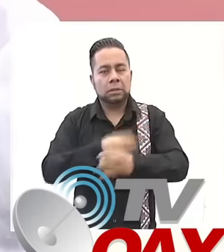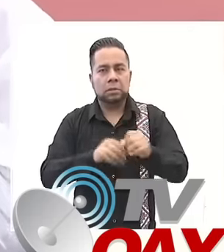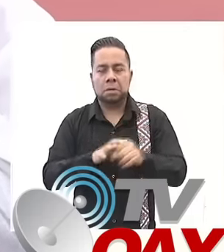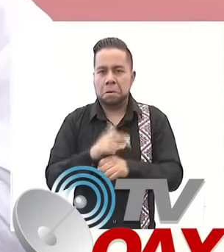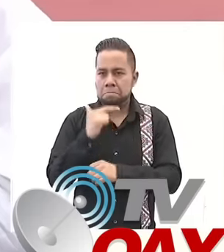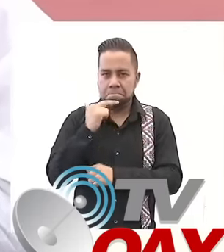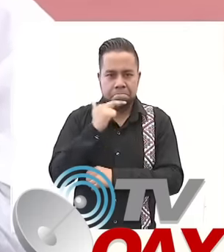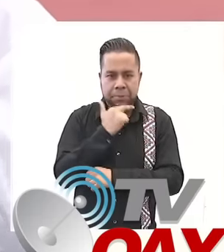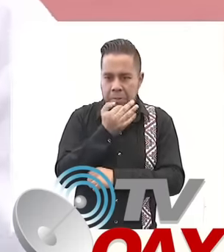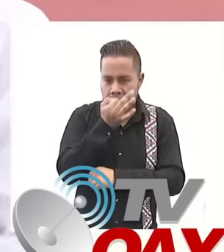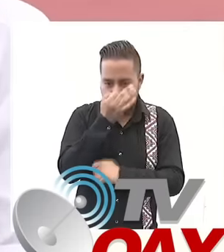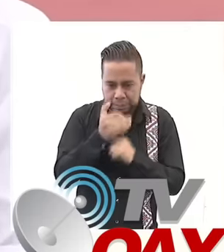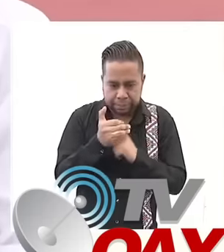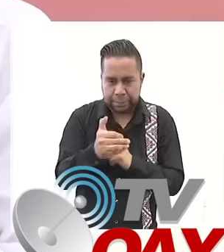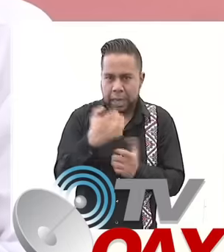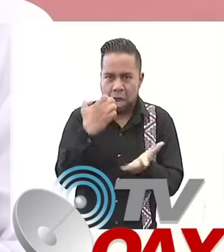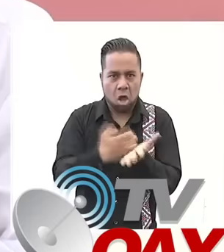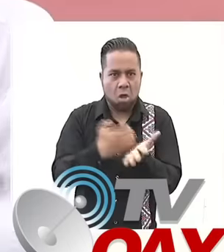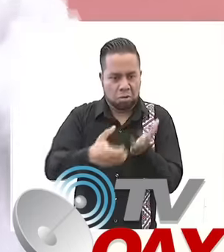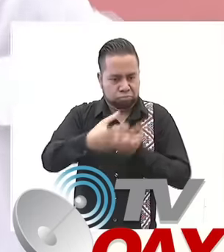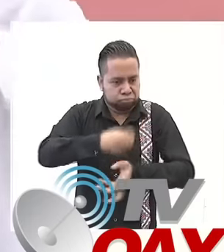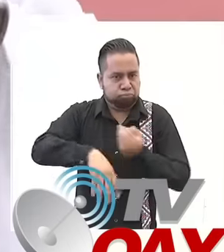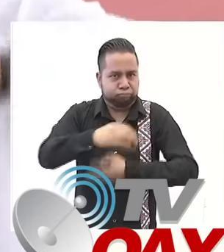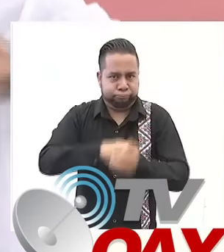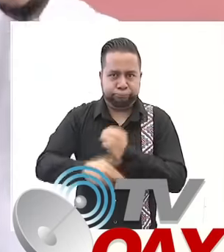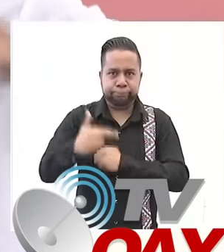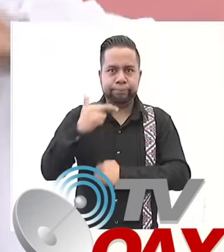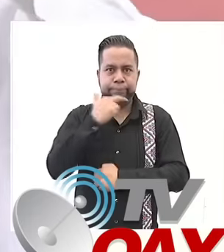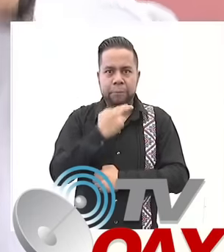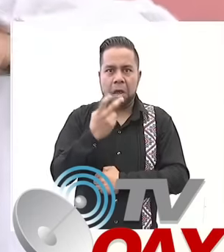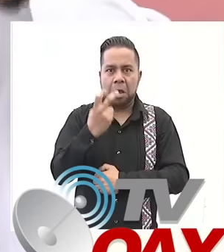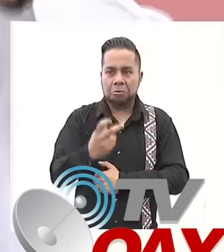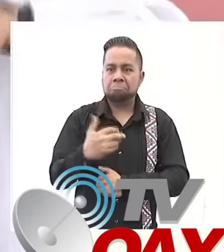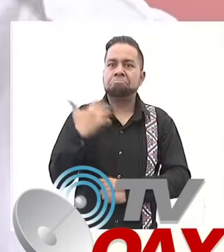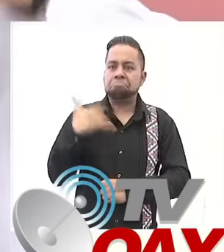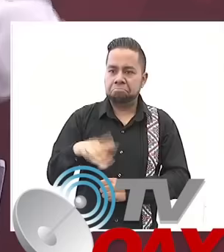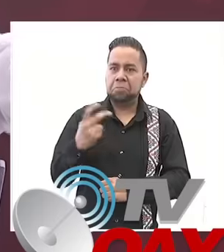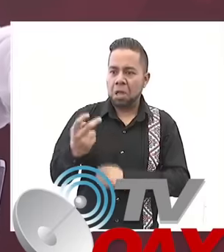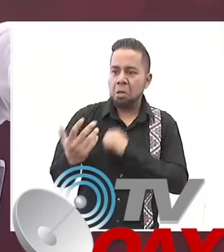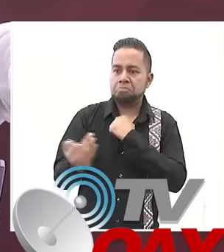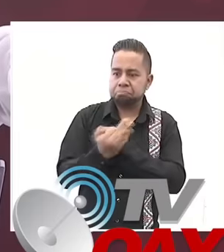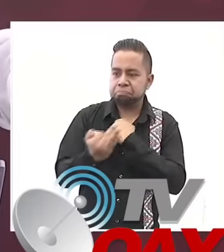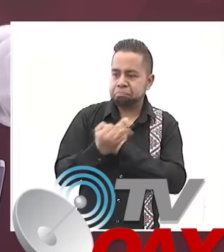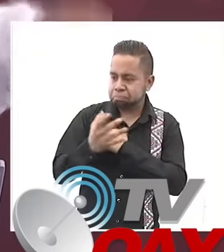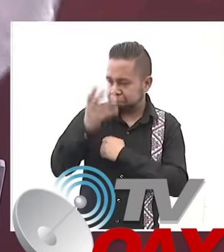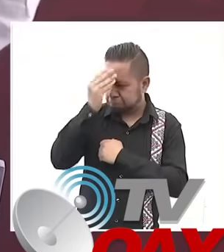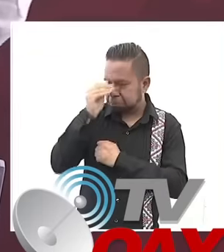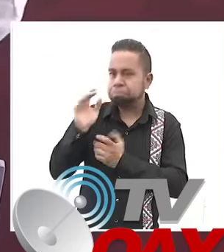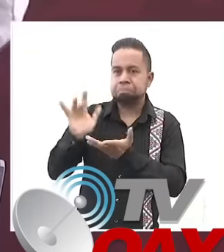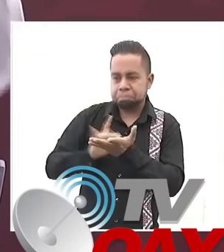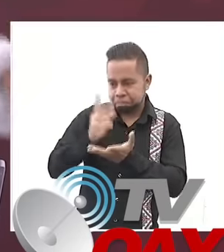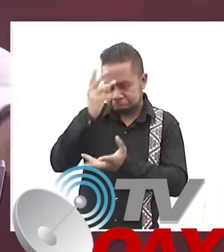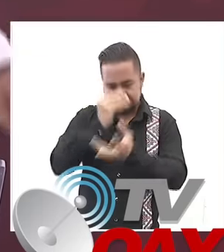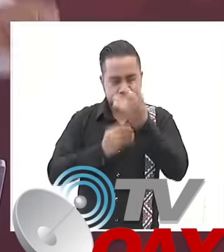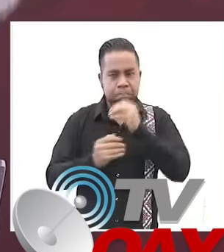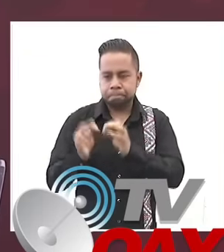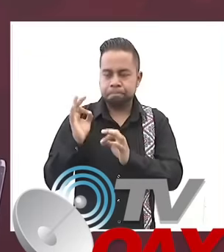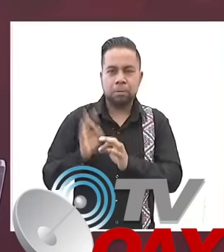rápido, pronto, la economía. Y eso nos ha funcionado. Hemos